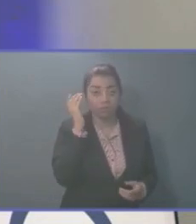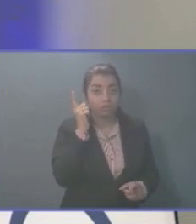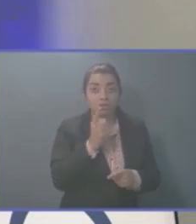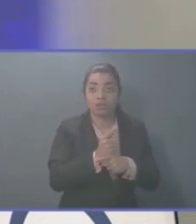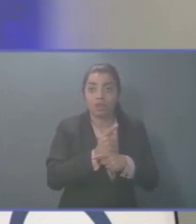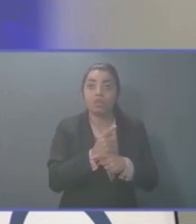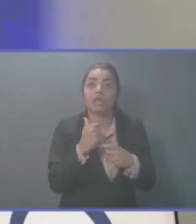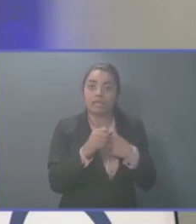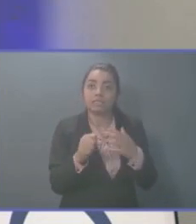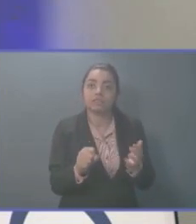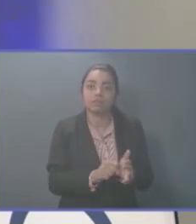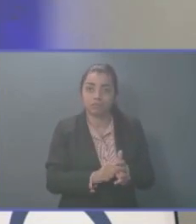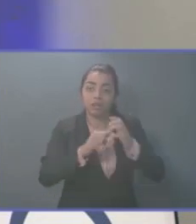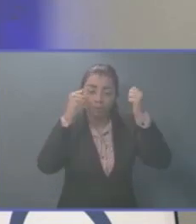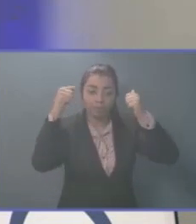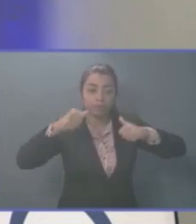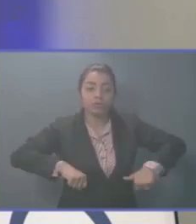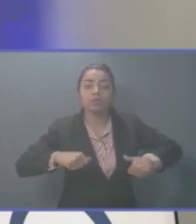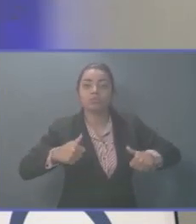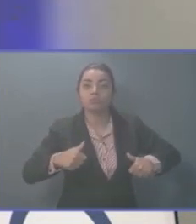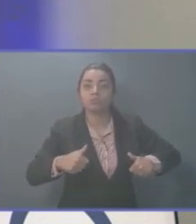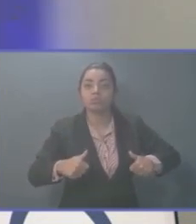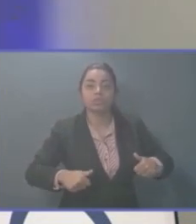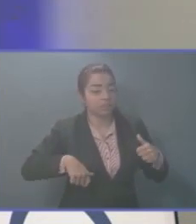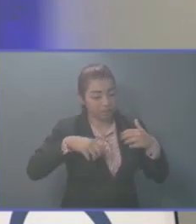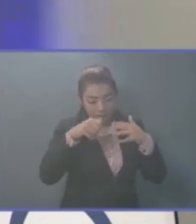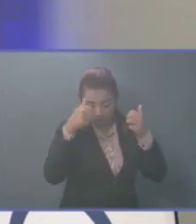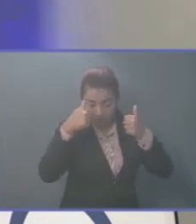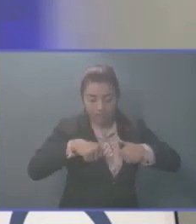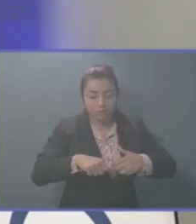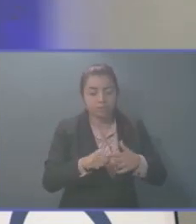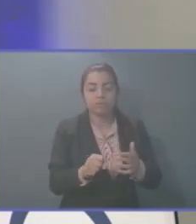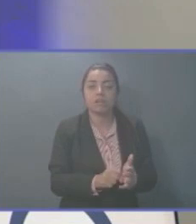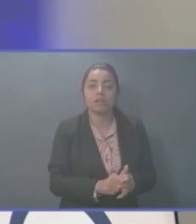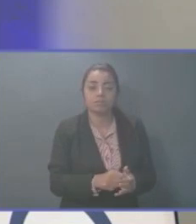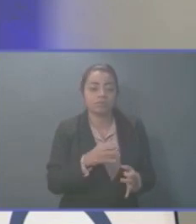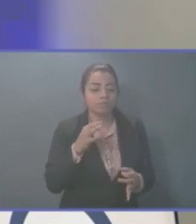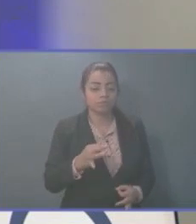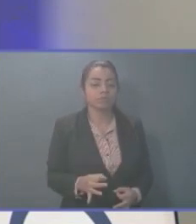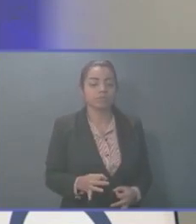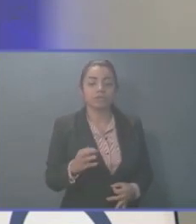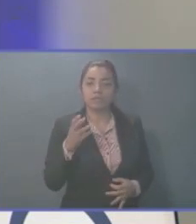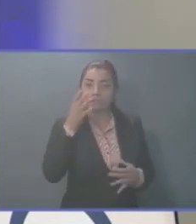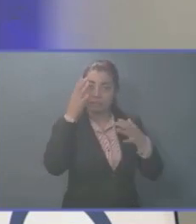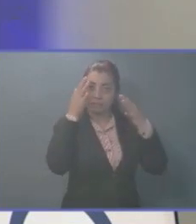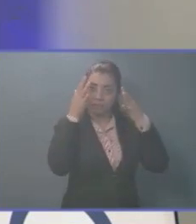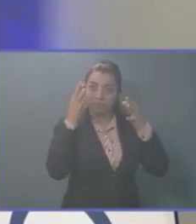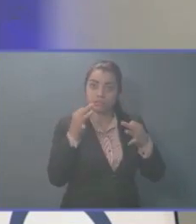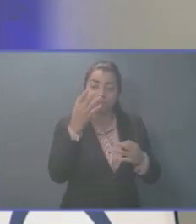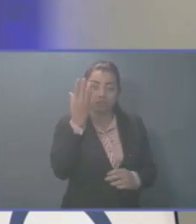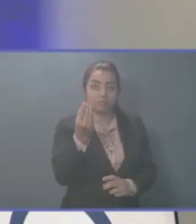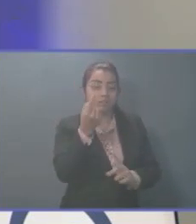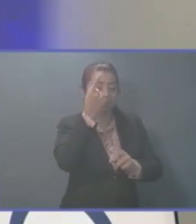el Pleno quien lo aprobó, y el Pleno se mantiene firme pues en la decisión de que el día sábado estaremos en